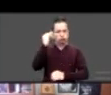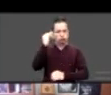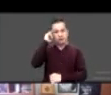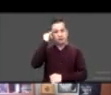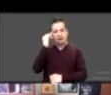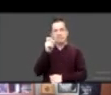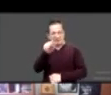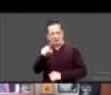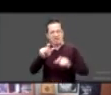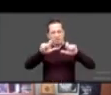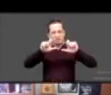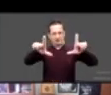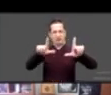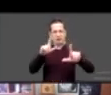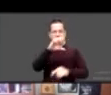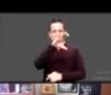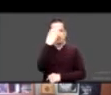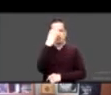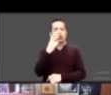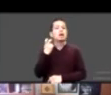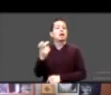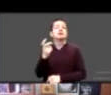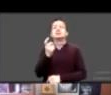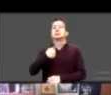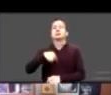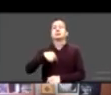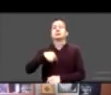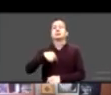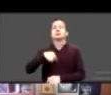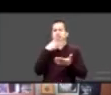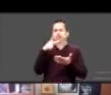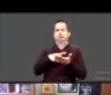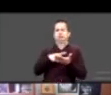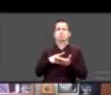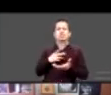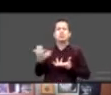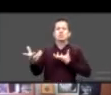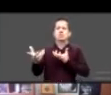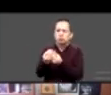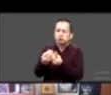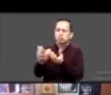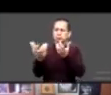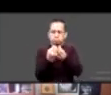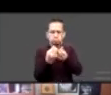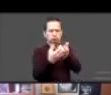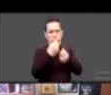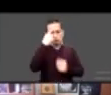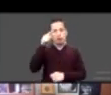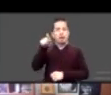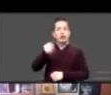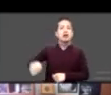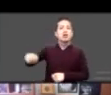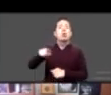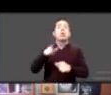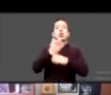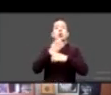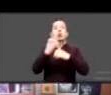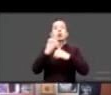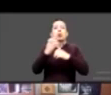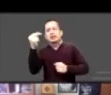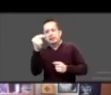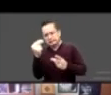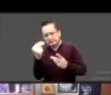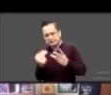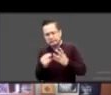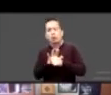uno de tantos encuentros que hicimos y sesiones para retroalimentarnos de sus necesidades, de sus opiniones. Estas adolescentes y